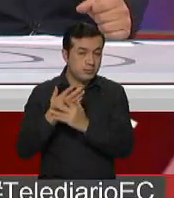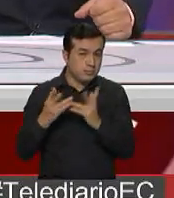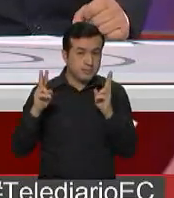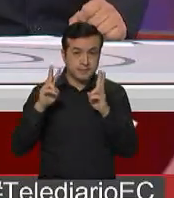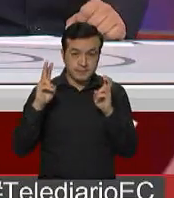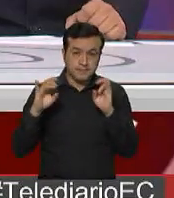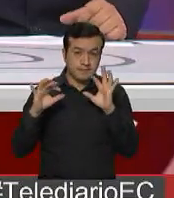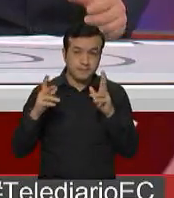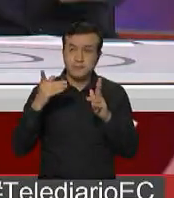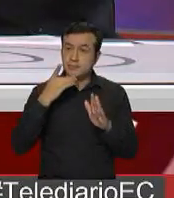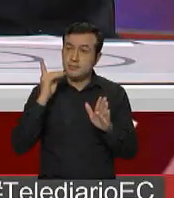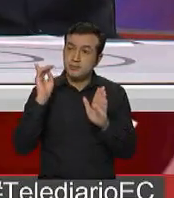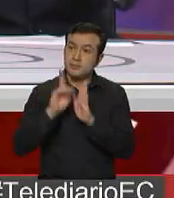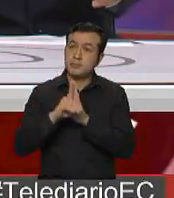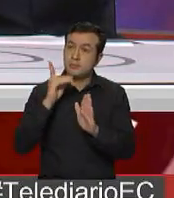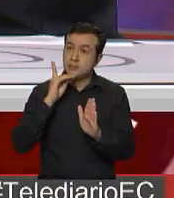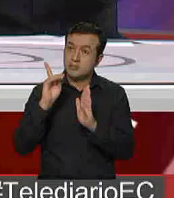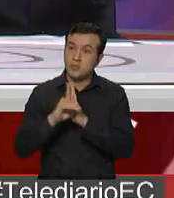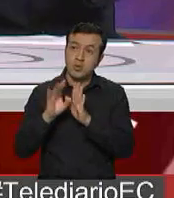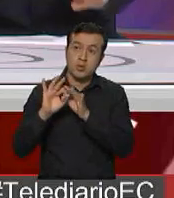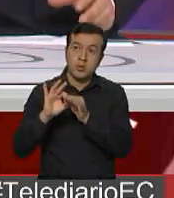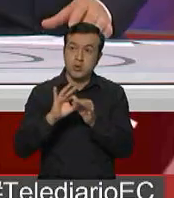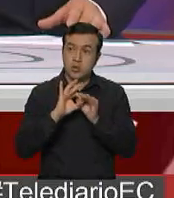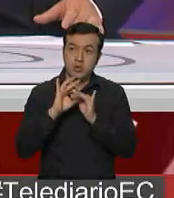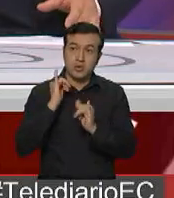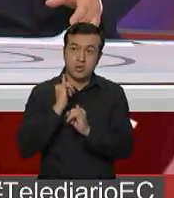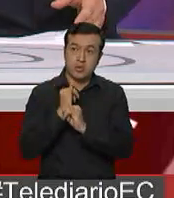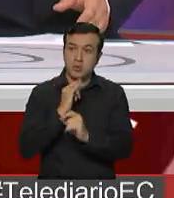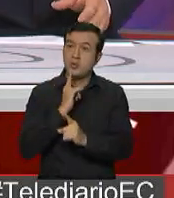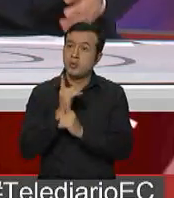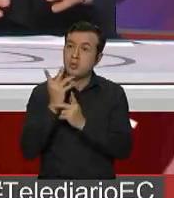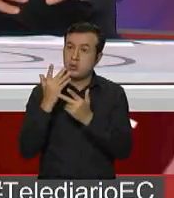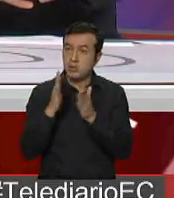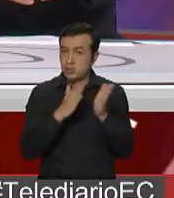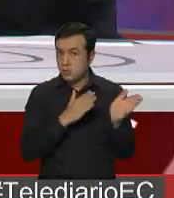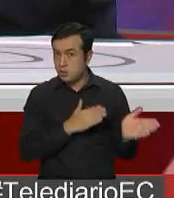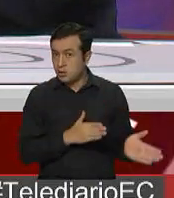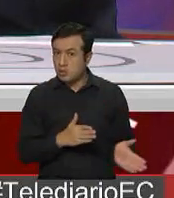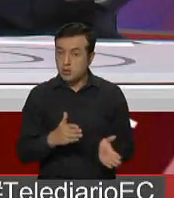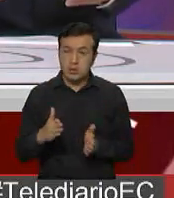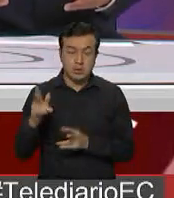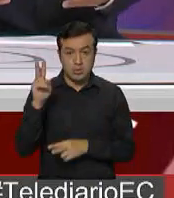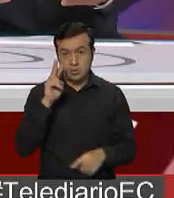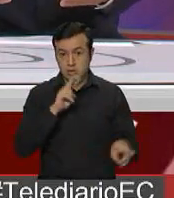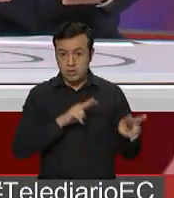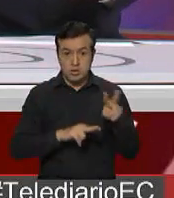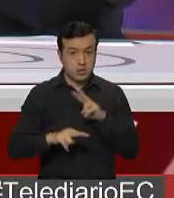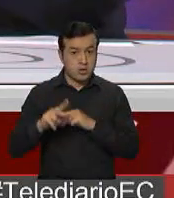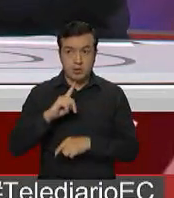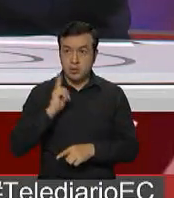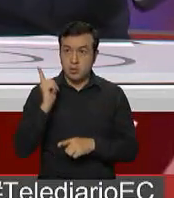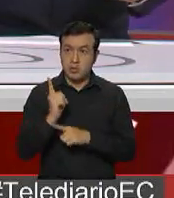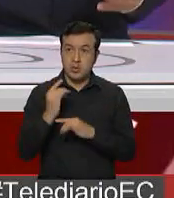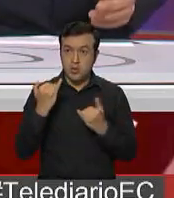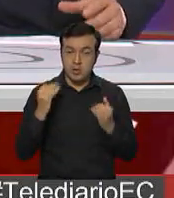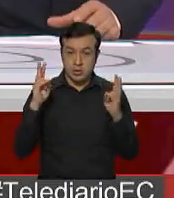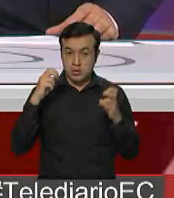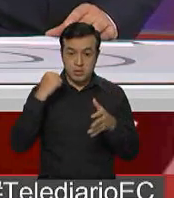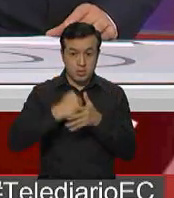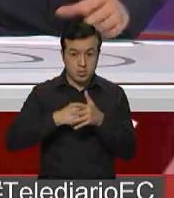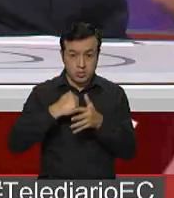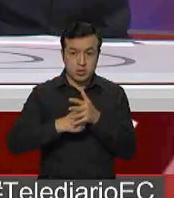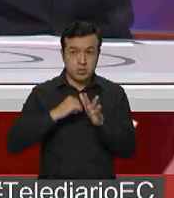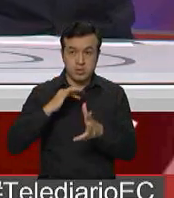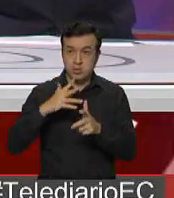casos que se han denunciado y esta cooperación entre instituciones que finalmente permita dar duros golpes en este tema de la lucha contra